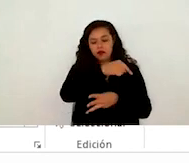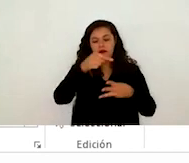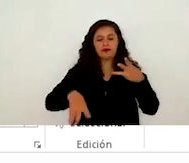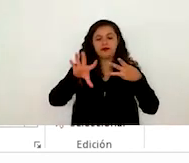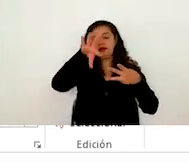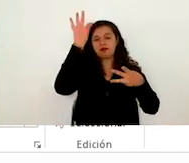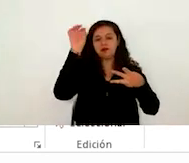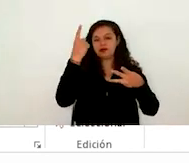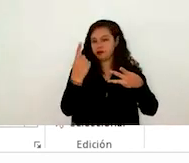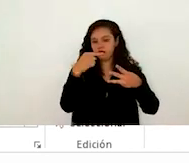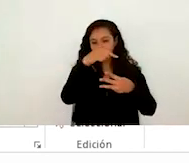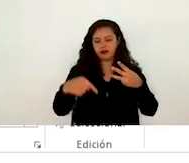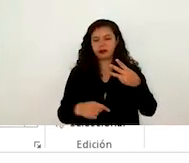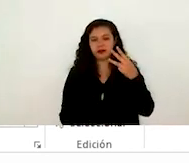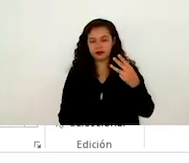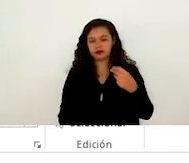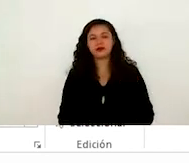por su amor